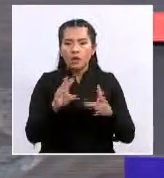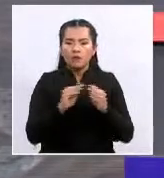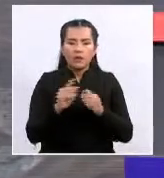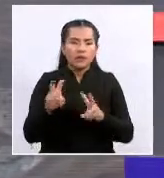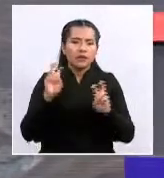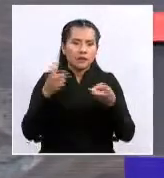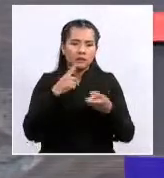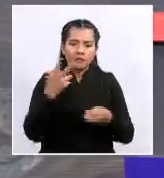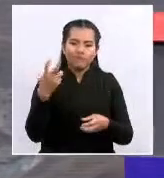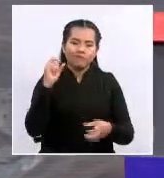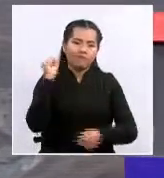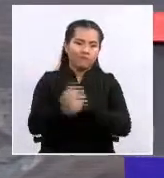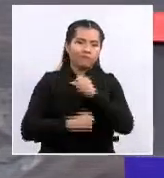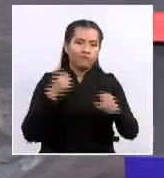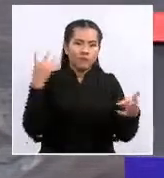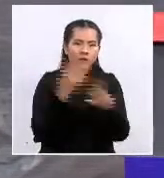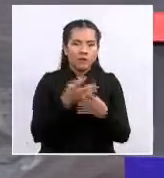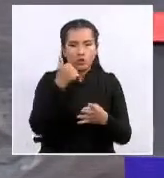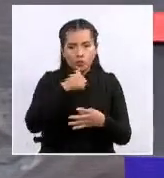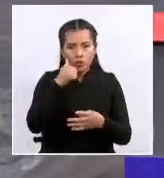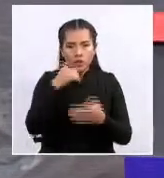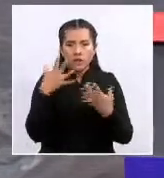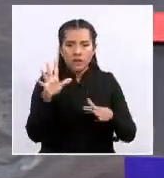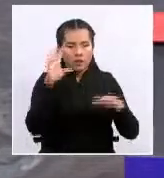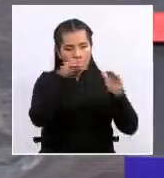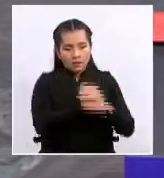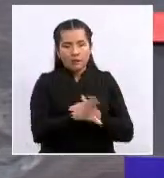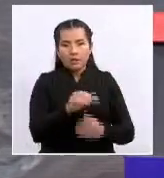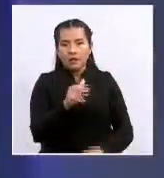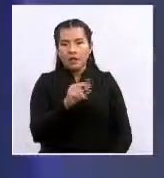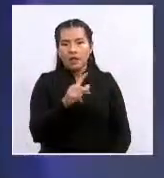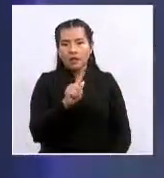años de cárcel por este delito ya se encuentra en Cantumarca.